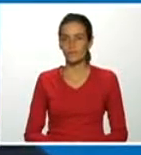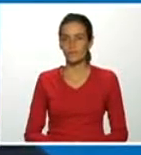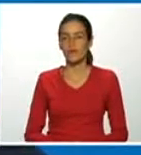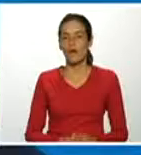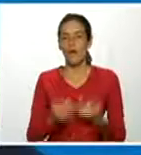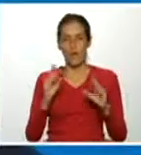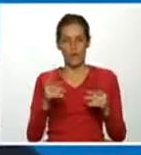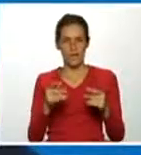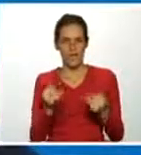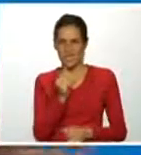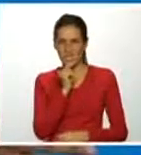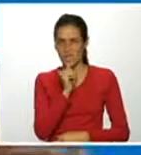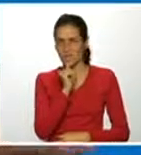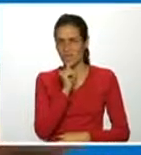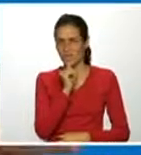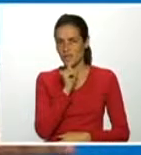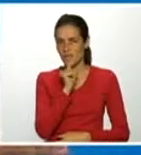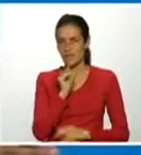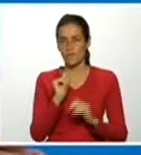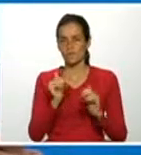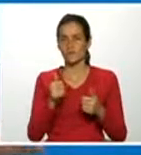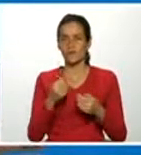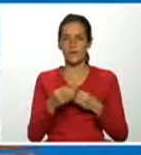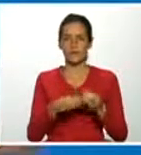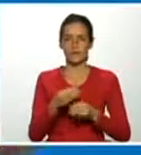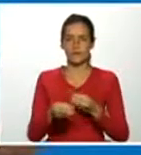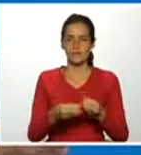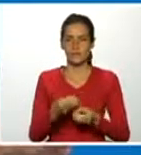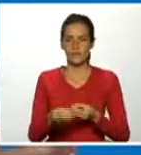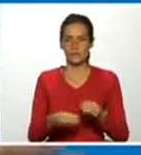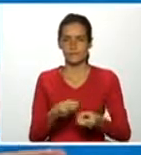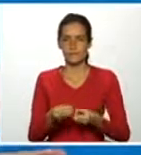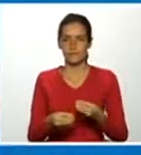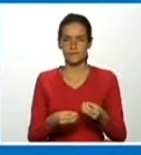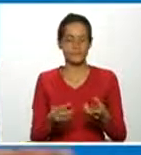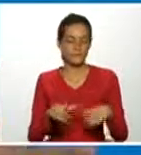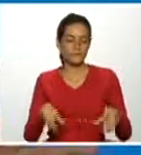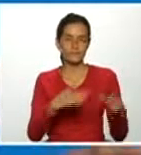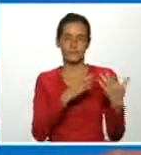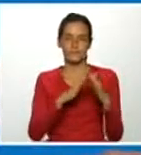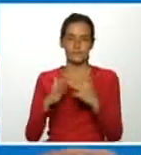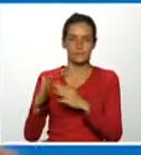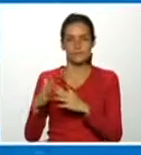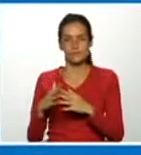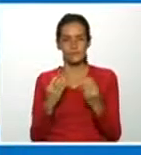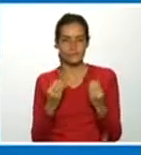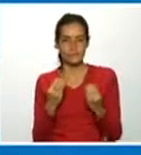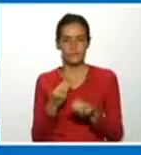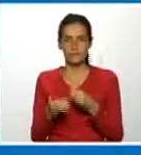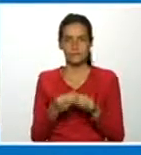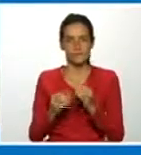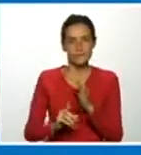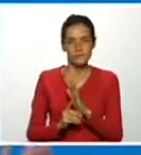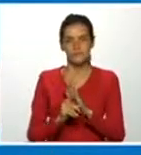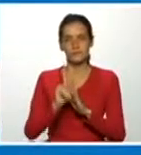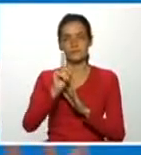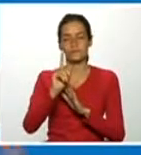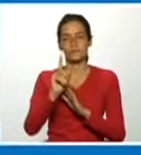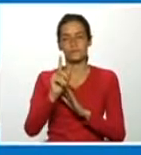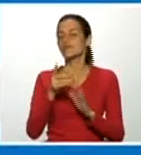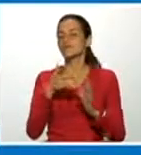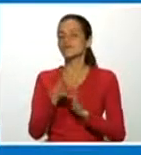Ahora, ¿quiénes, desde un principio, quiénes conformaron esta comunidad? ¿Cómo ha sido el crecimiento